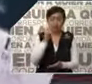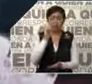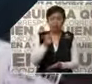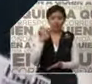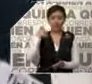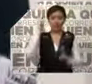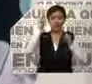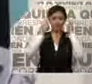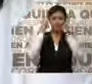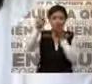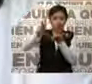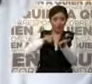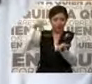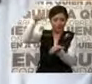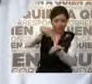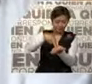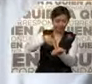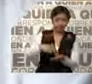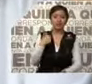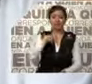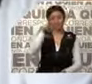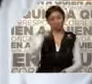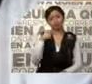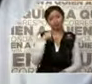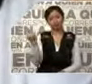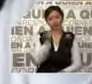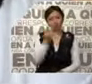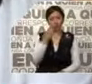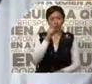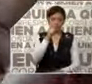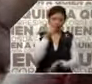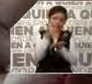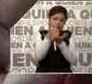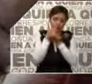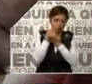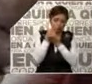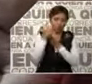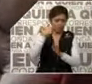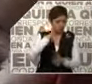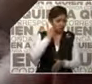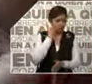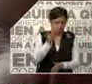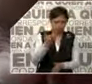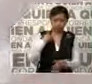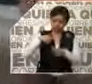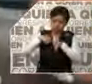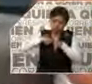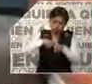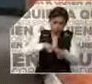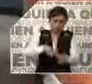la visitamos nuevamente. Tuve la necesidad de hablarles para pedirles una ayuda. Yo estoy en la mejor disposición